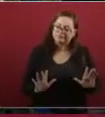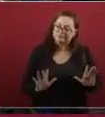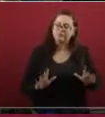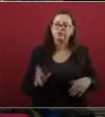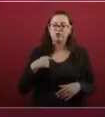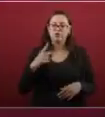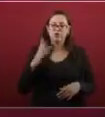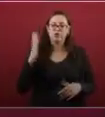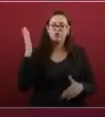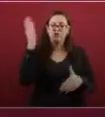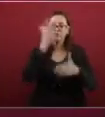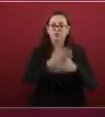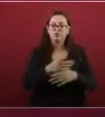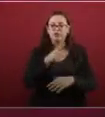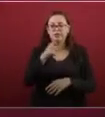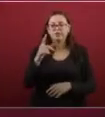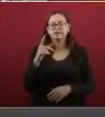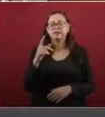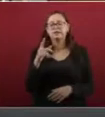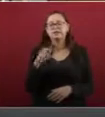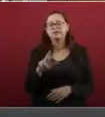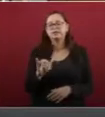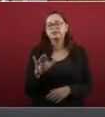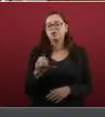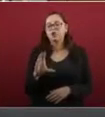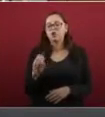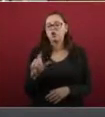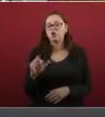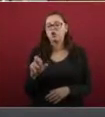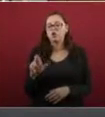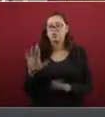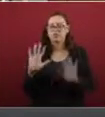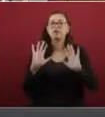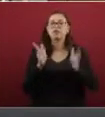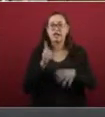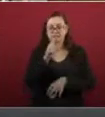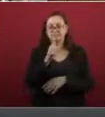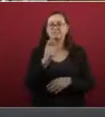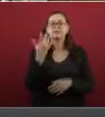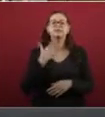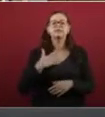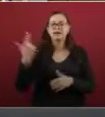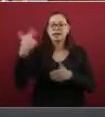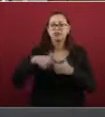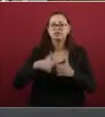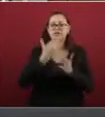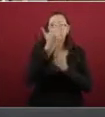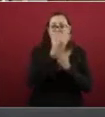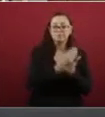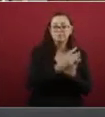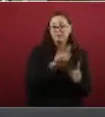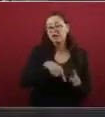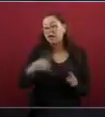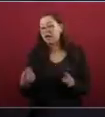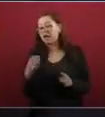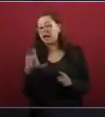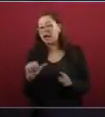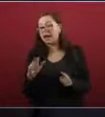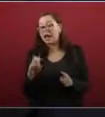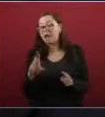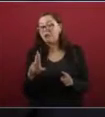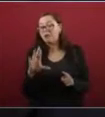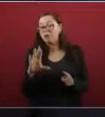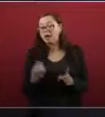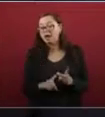fui a san luís río colorado y ahí si se está aplicando sí pero no en caborca ni en